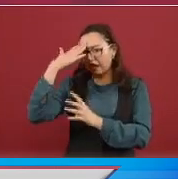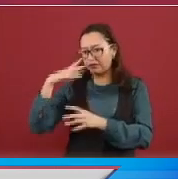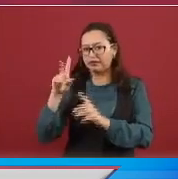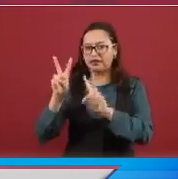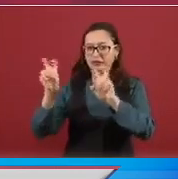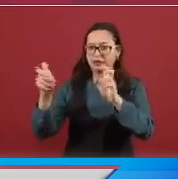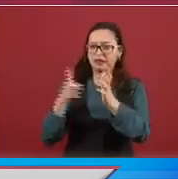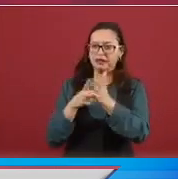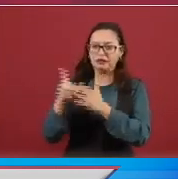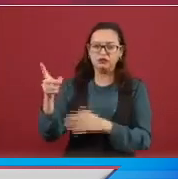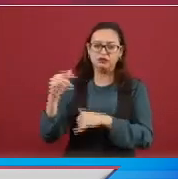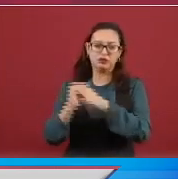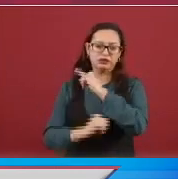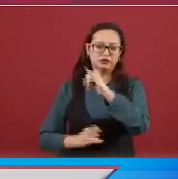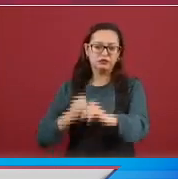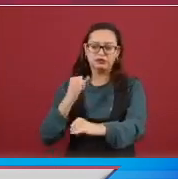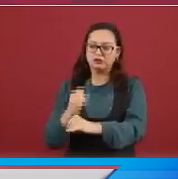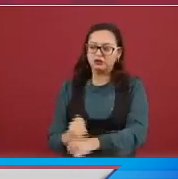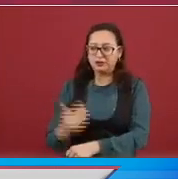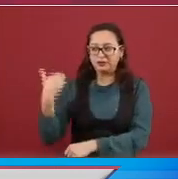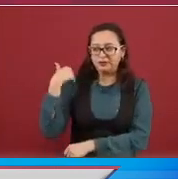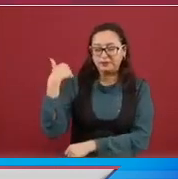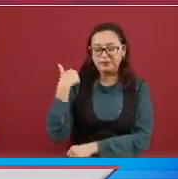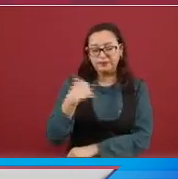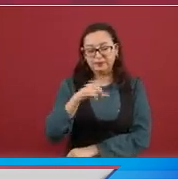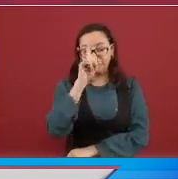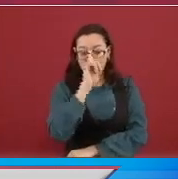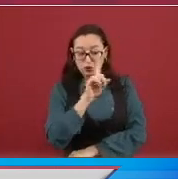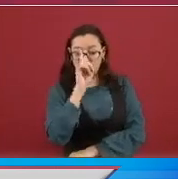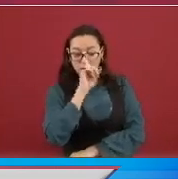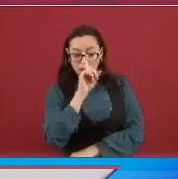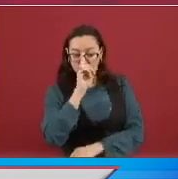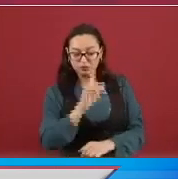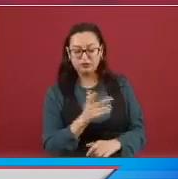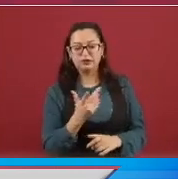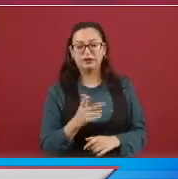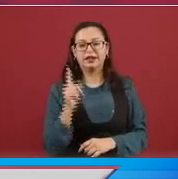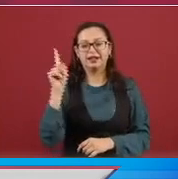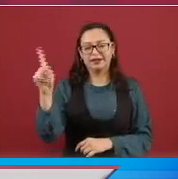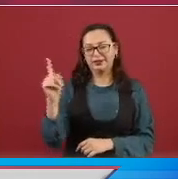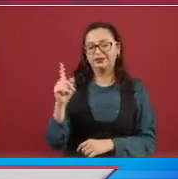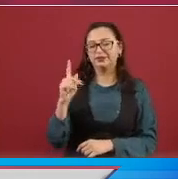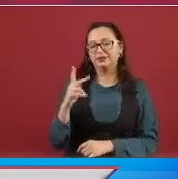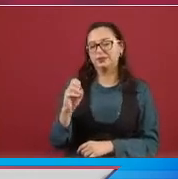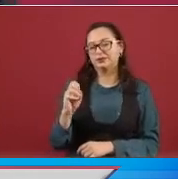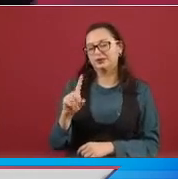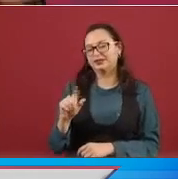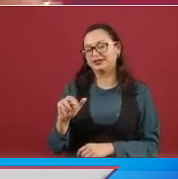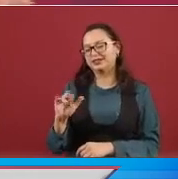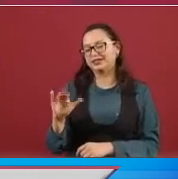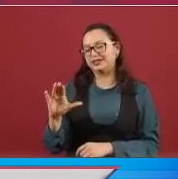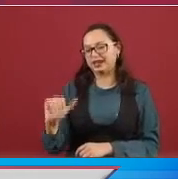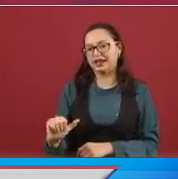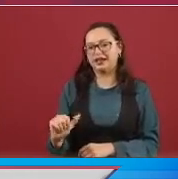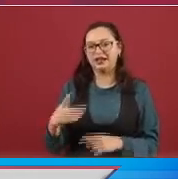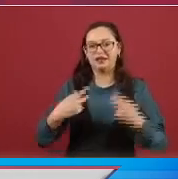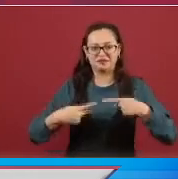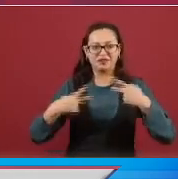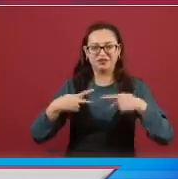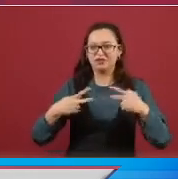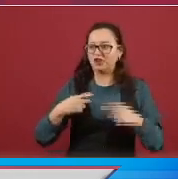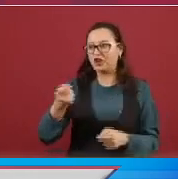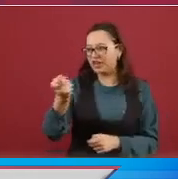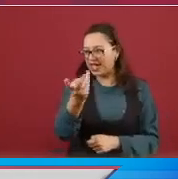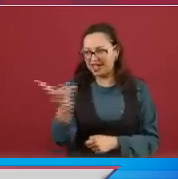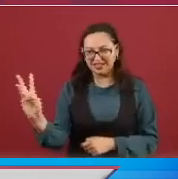sus países. Hay una migración de mexicanos que se ha disminuido y disminuirá cada vez más, y también de países centroamericanos. El plan